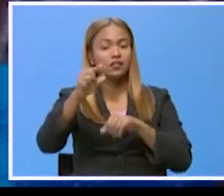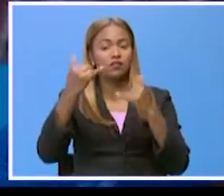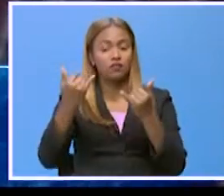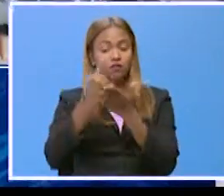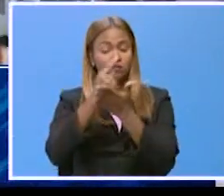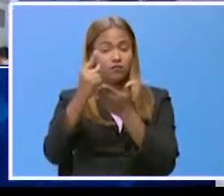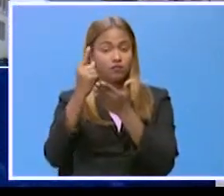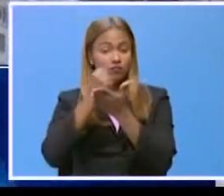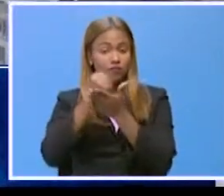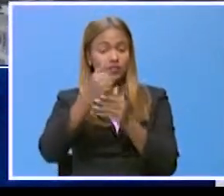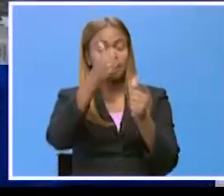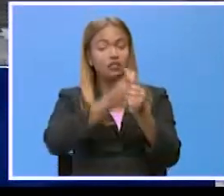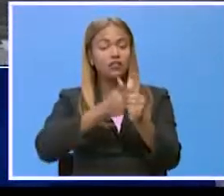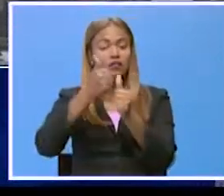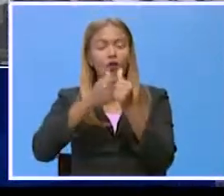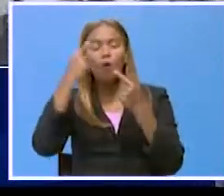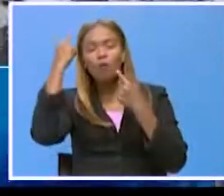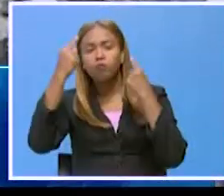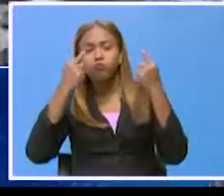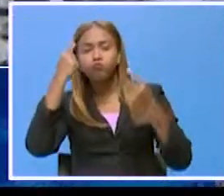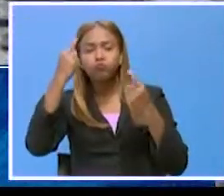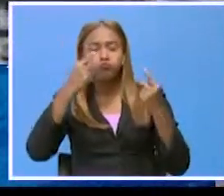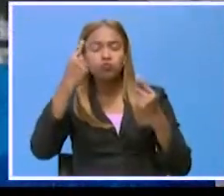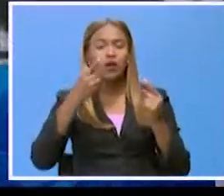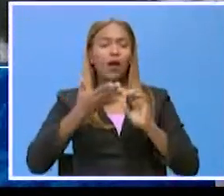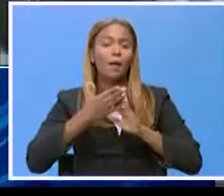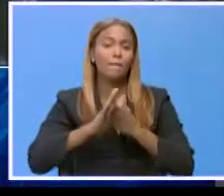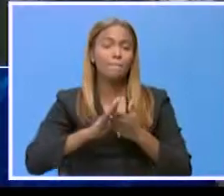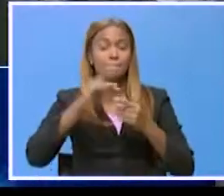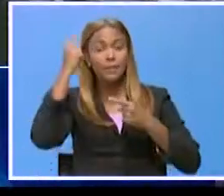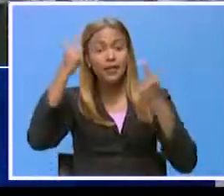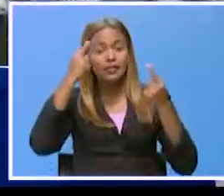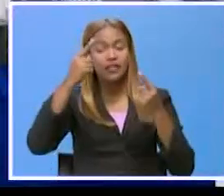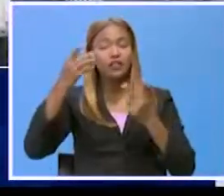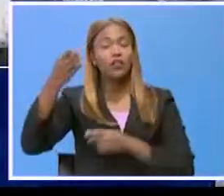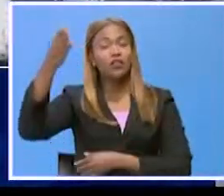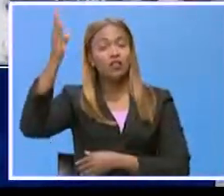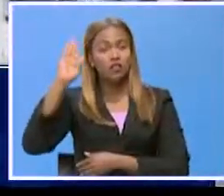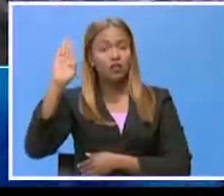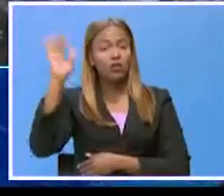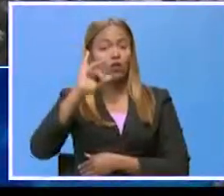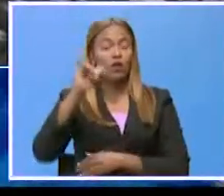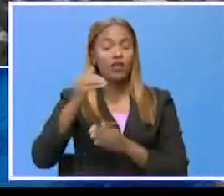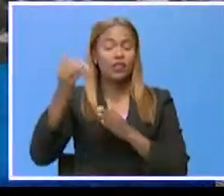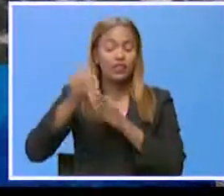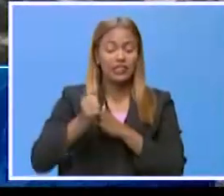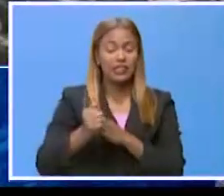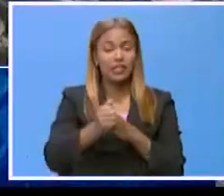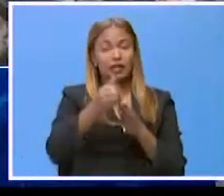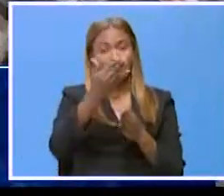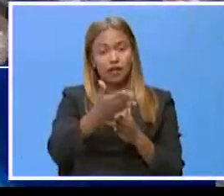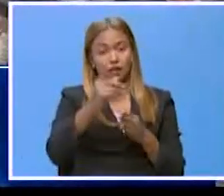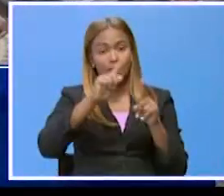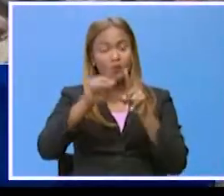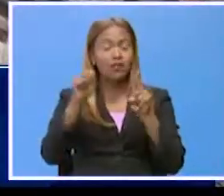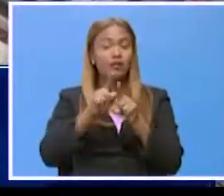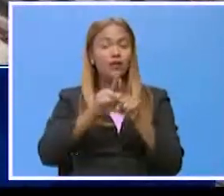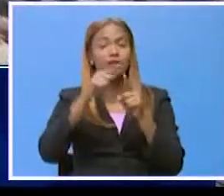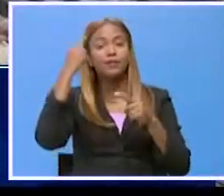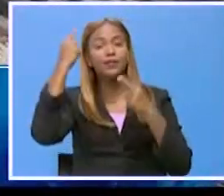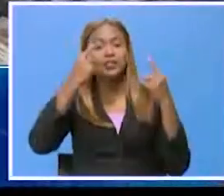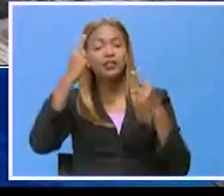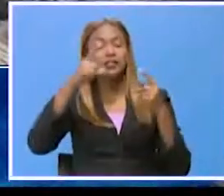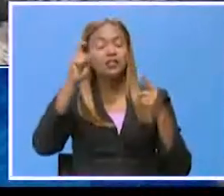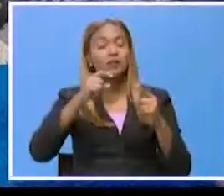semana santa cada uno reflexione vive en paz pensando en el creador dejándose guiar por él pero sobre todo pensando